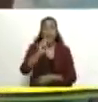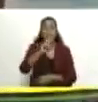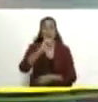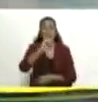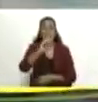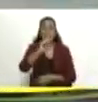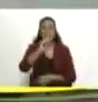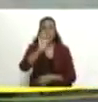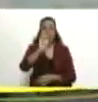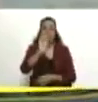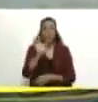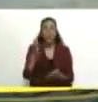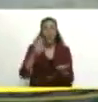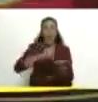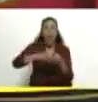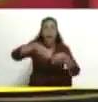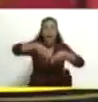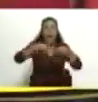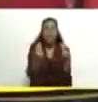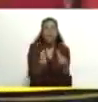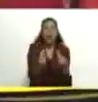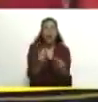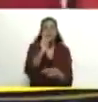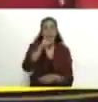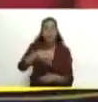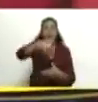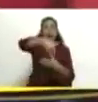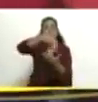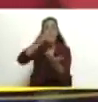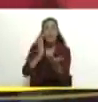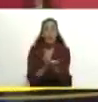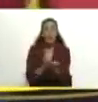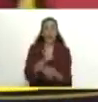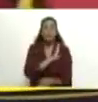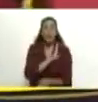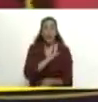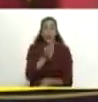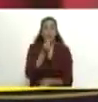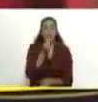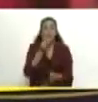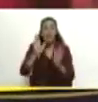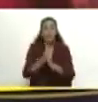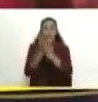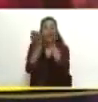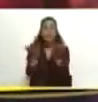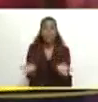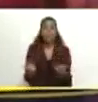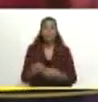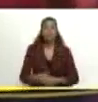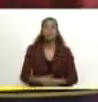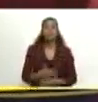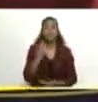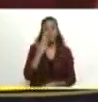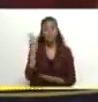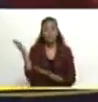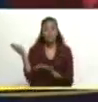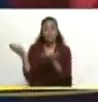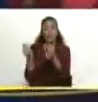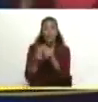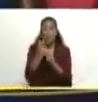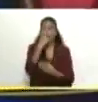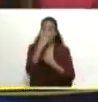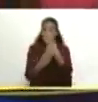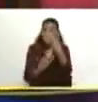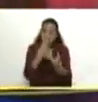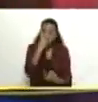con aguacate de carúpano. De Cumaná le tenemos, presidente, por acá, para cuando nos